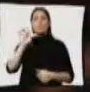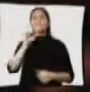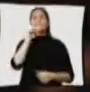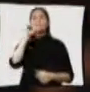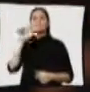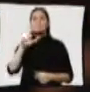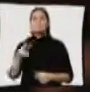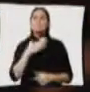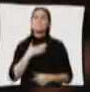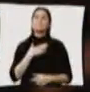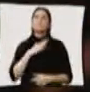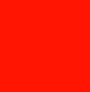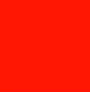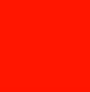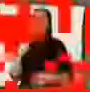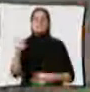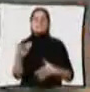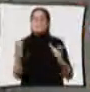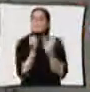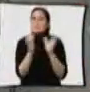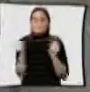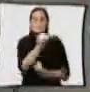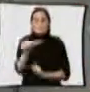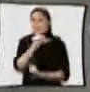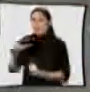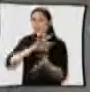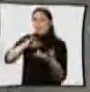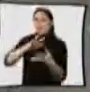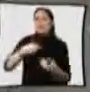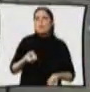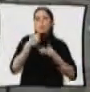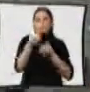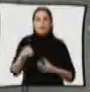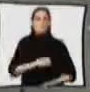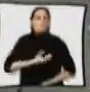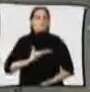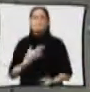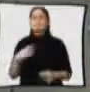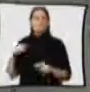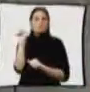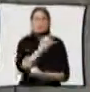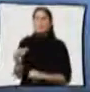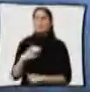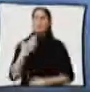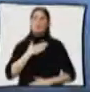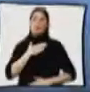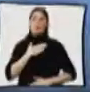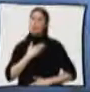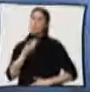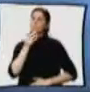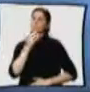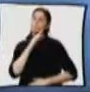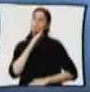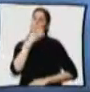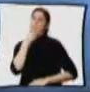pues la implicación que le pone, las ganas de contar cada semana noticias, el ímpetu que le pone durante toda la semana. Para mí lo